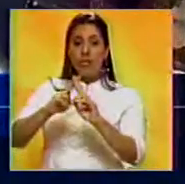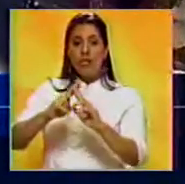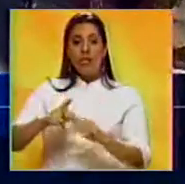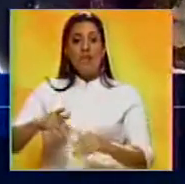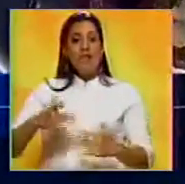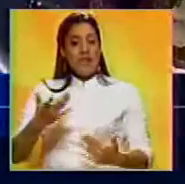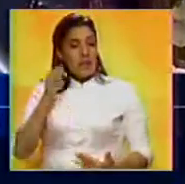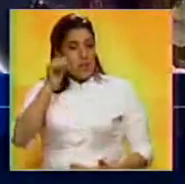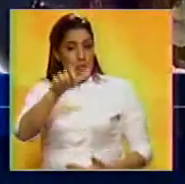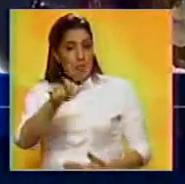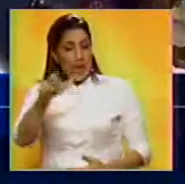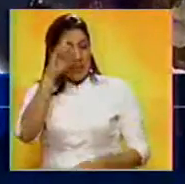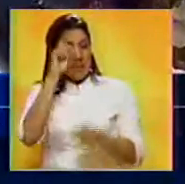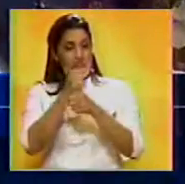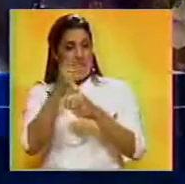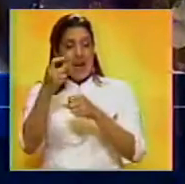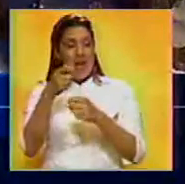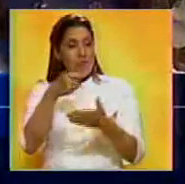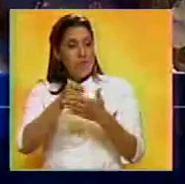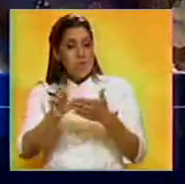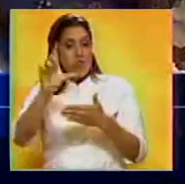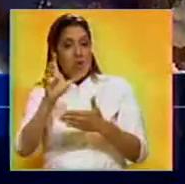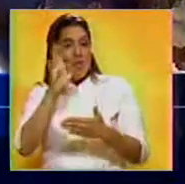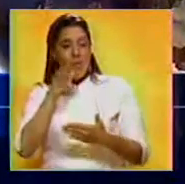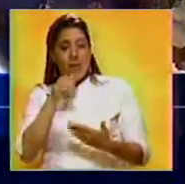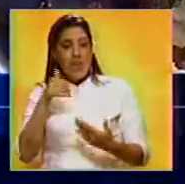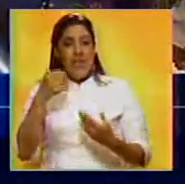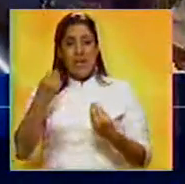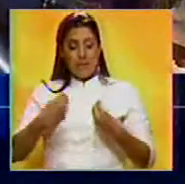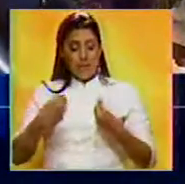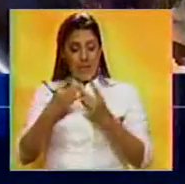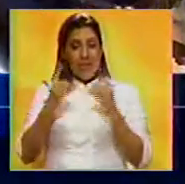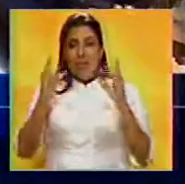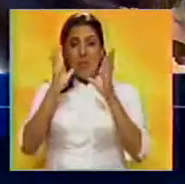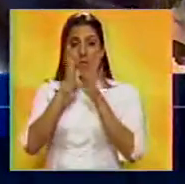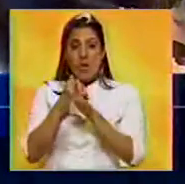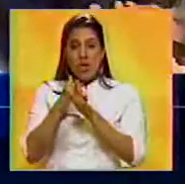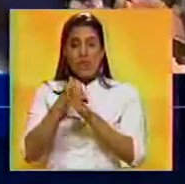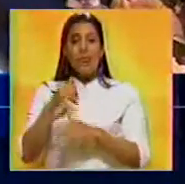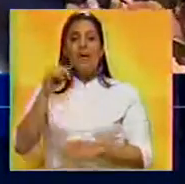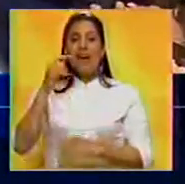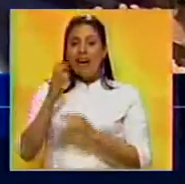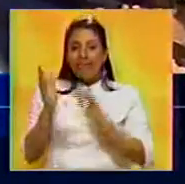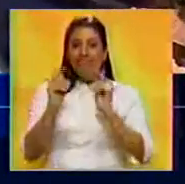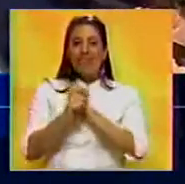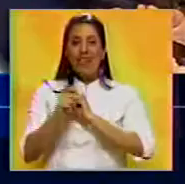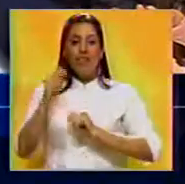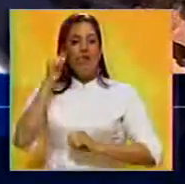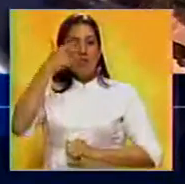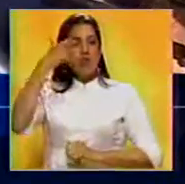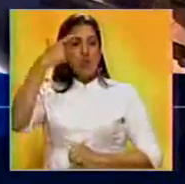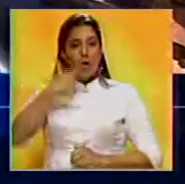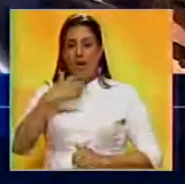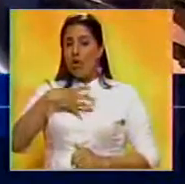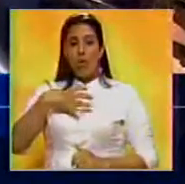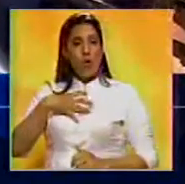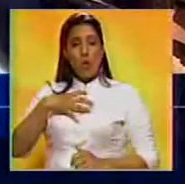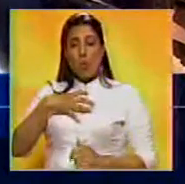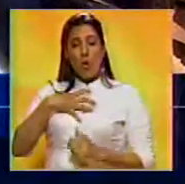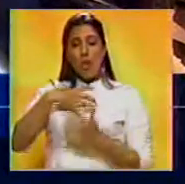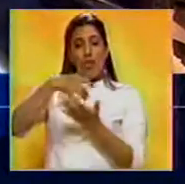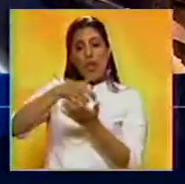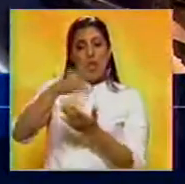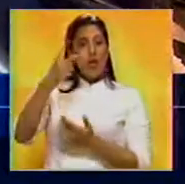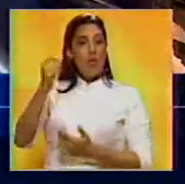precisa. Esas mujeres no están reivindicando definitivamente lo que es la democracia. Al contrario, una mujer no puede estar